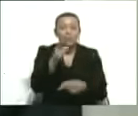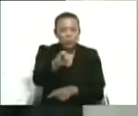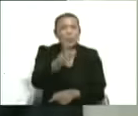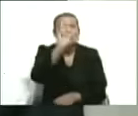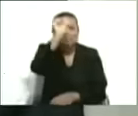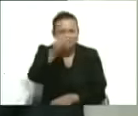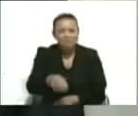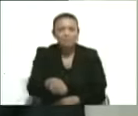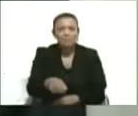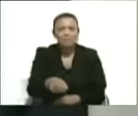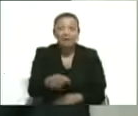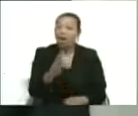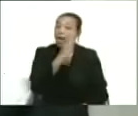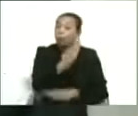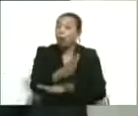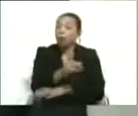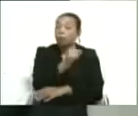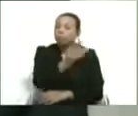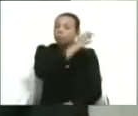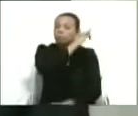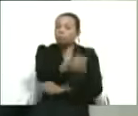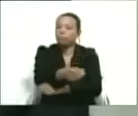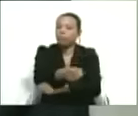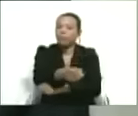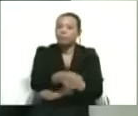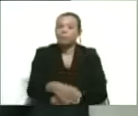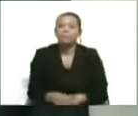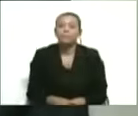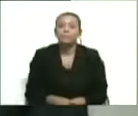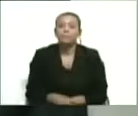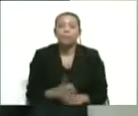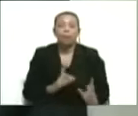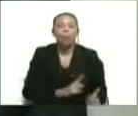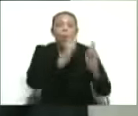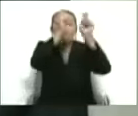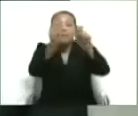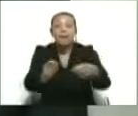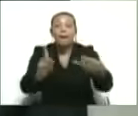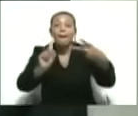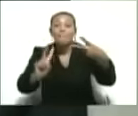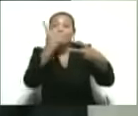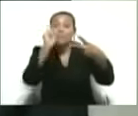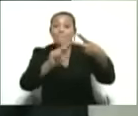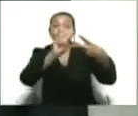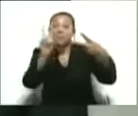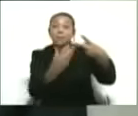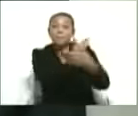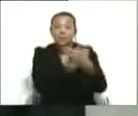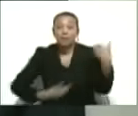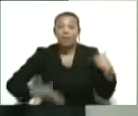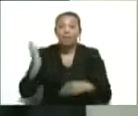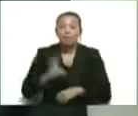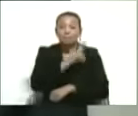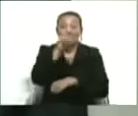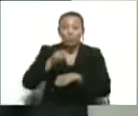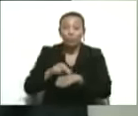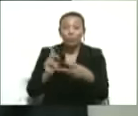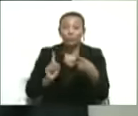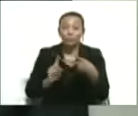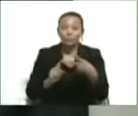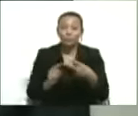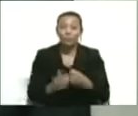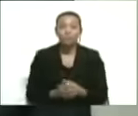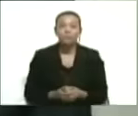así ocurrirá. En caso contrario, que os lo demande. Queda usted investido como primer vicepresidente de la Asamblea Nacional de